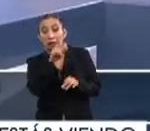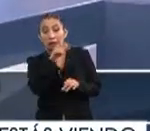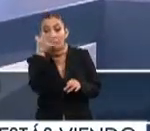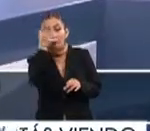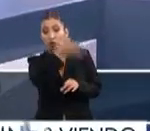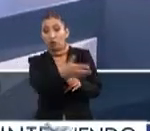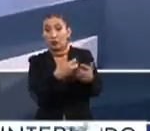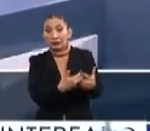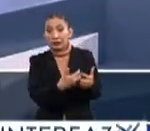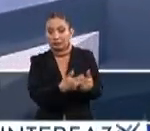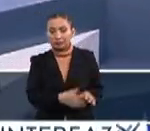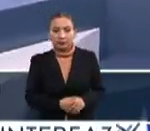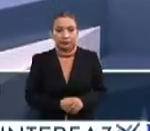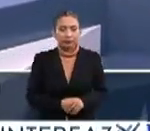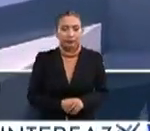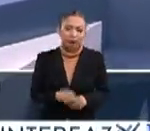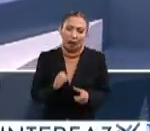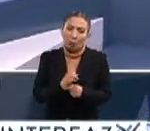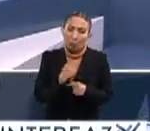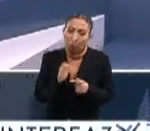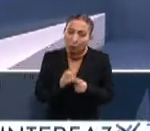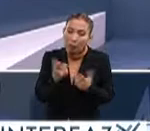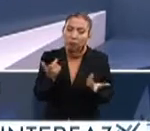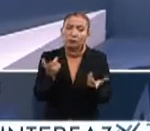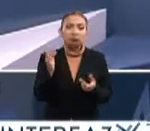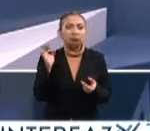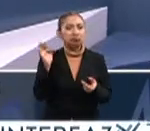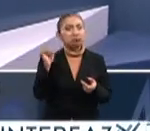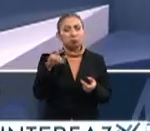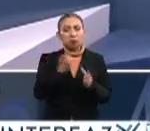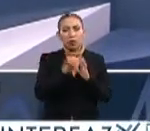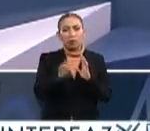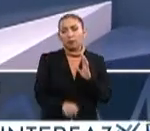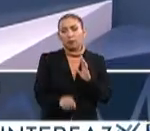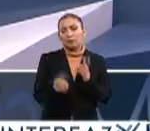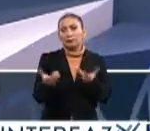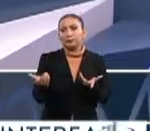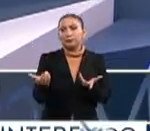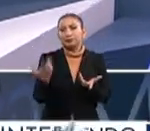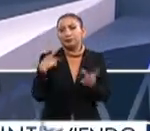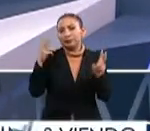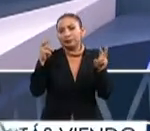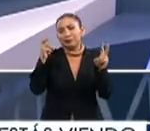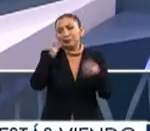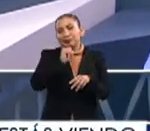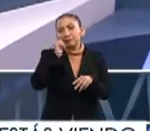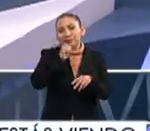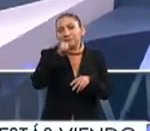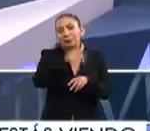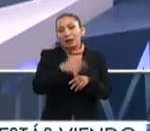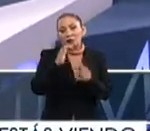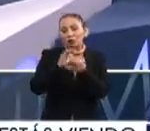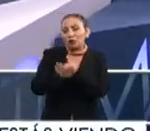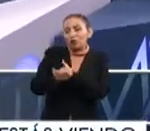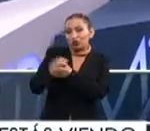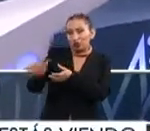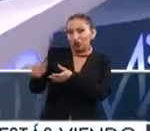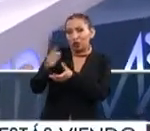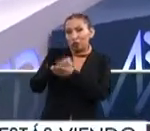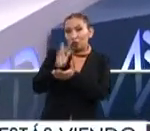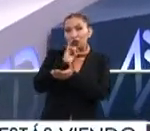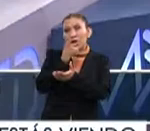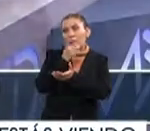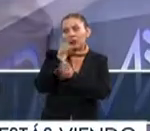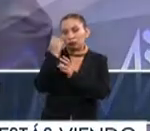en el futuro de la empresa. Entonces, el hecho de que, por ejemplo, el caso típico del cónyuge, quizás la